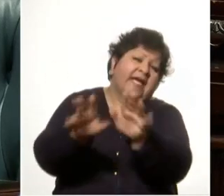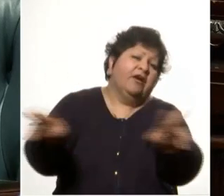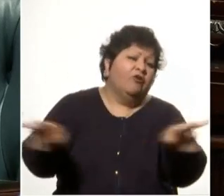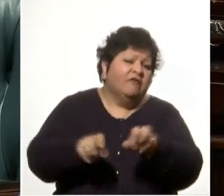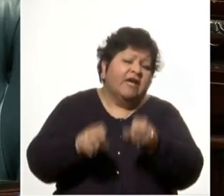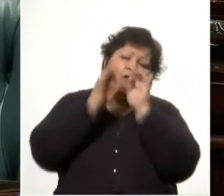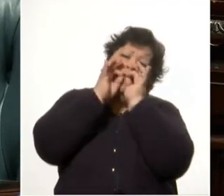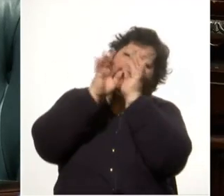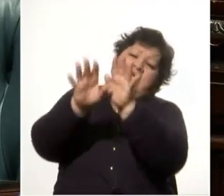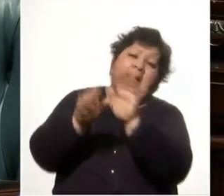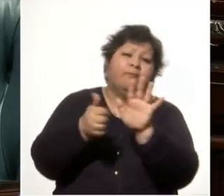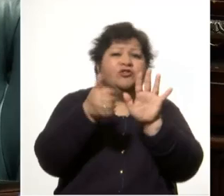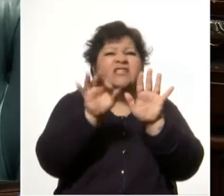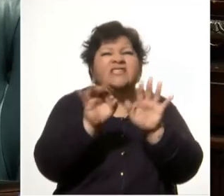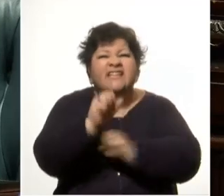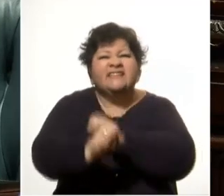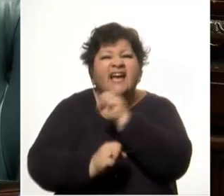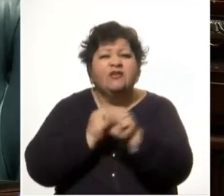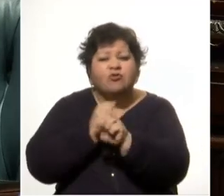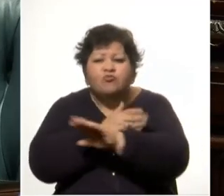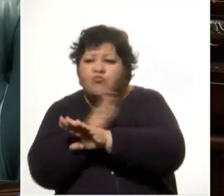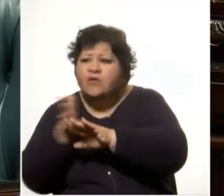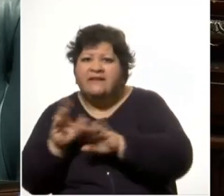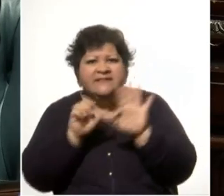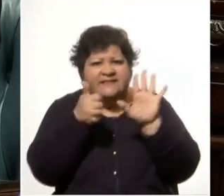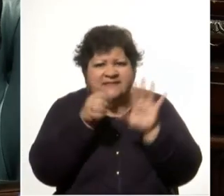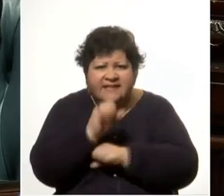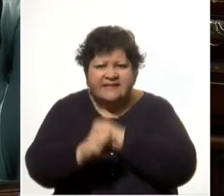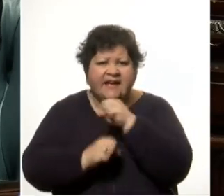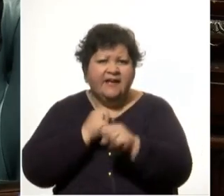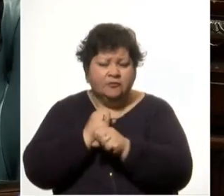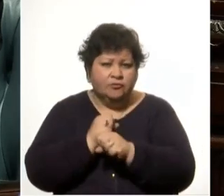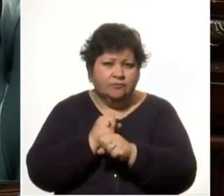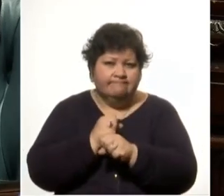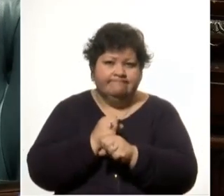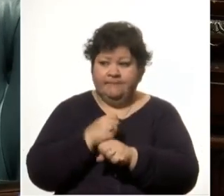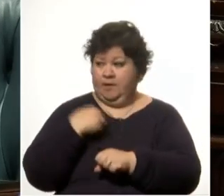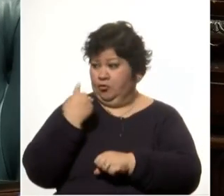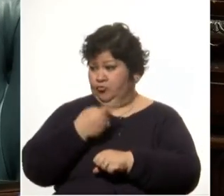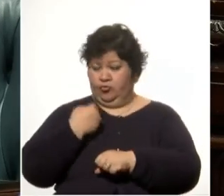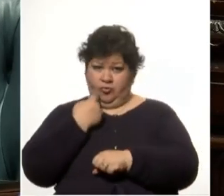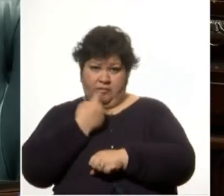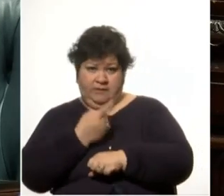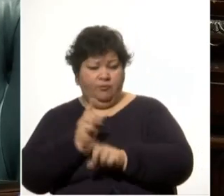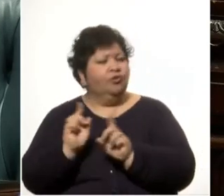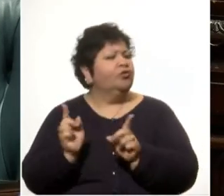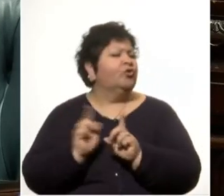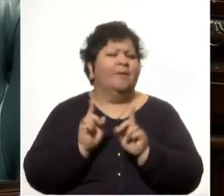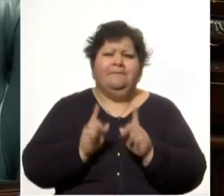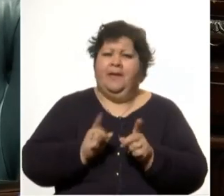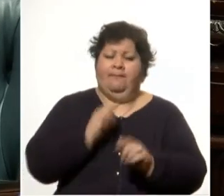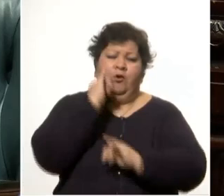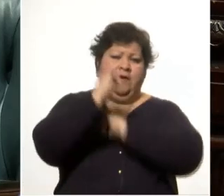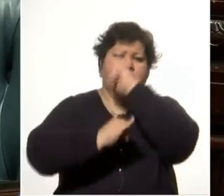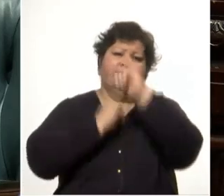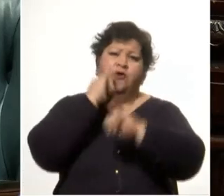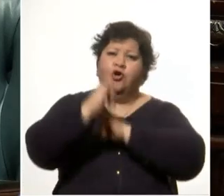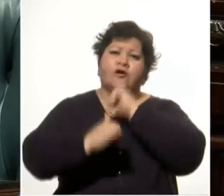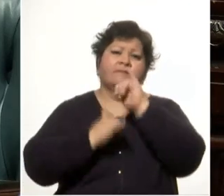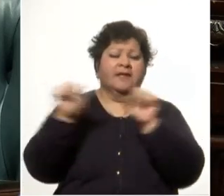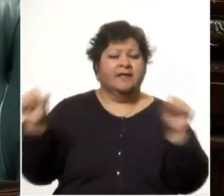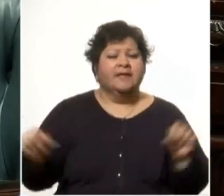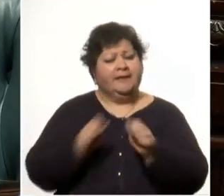por 60 años. Y no lo decimos nosotros. Surge del propio informe elaborado por